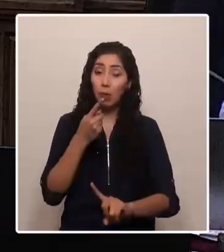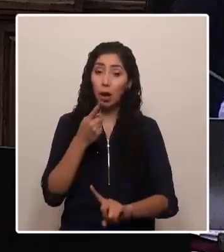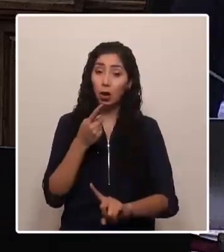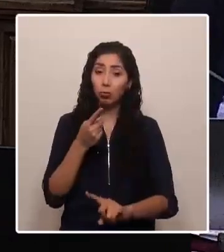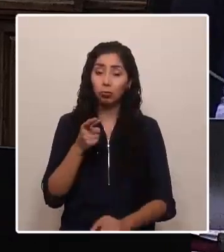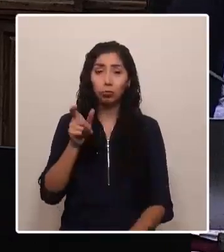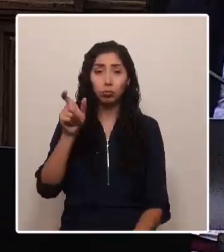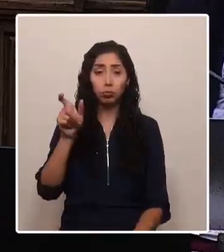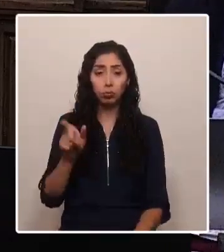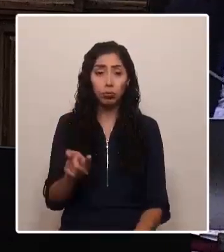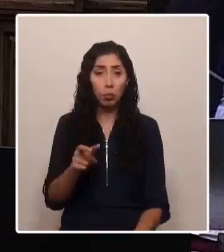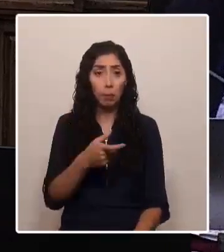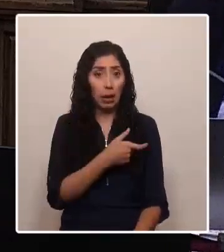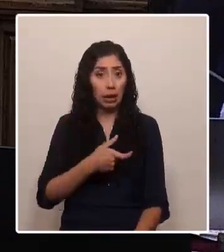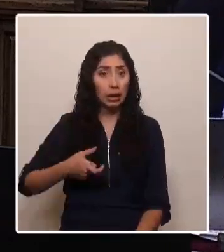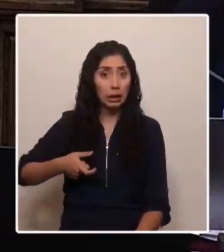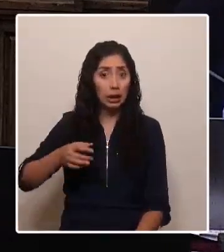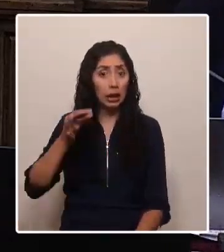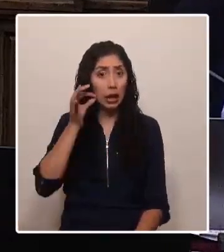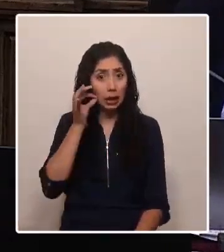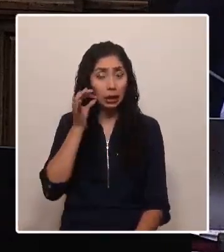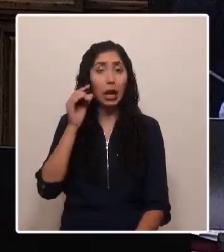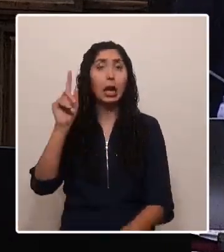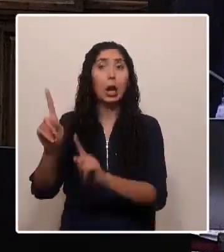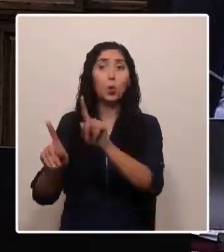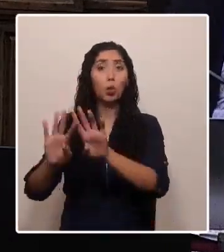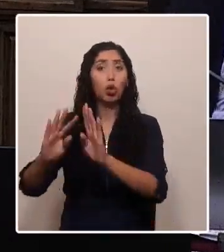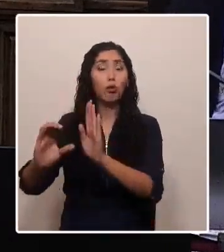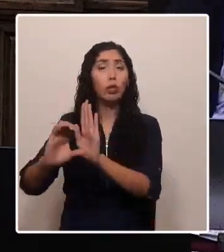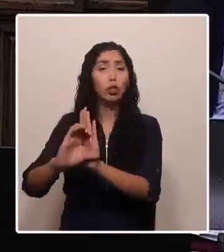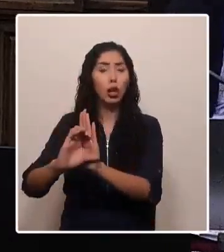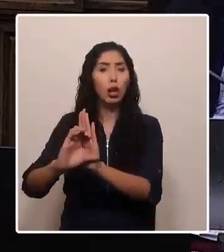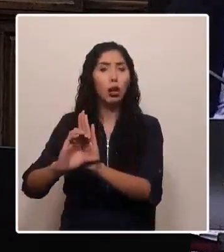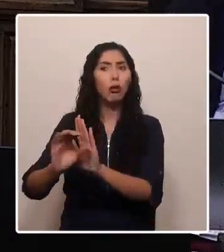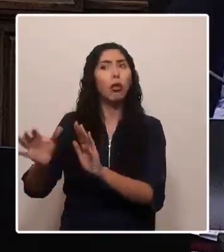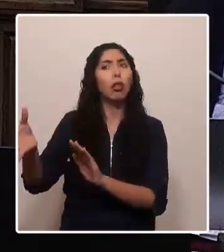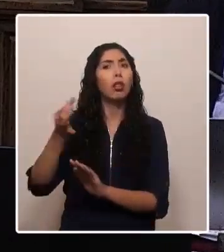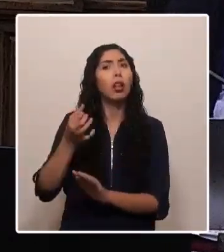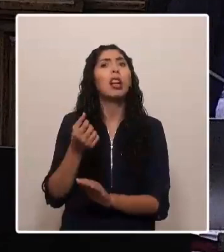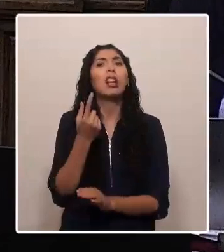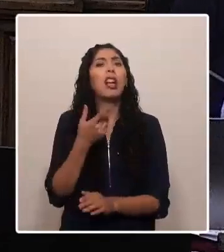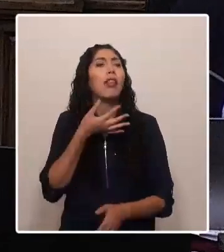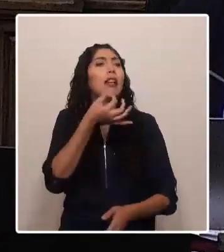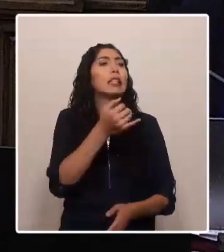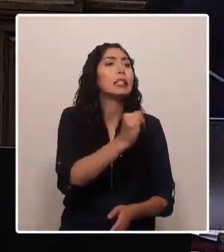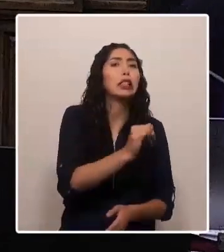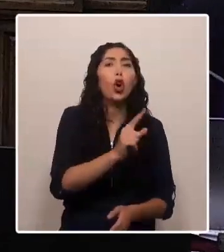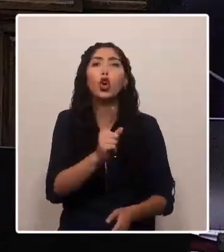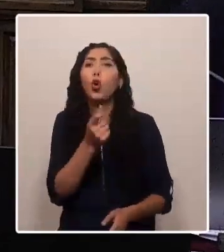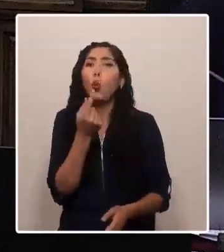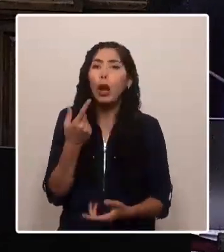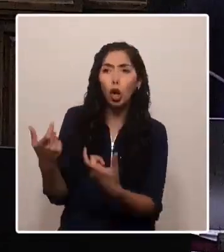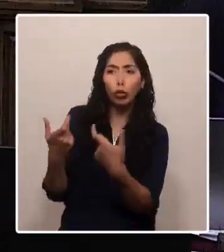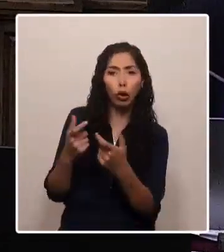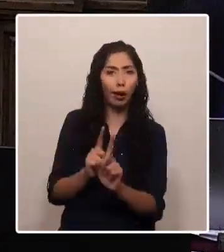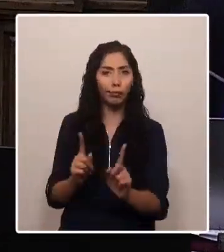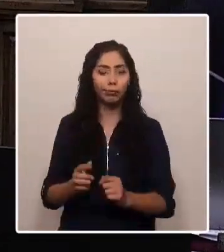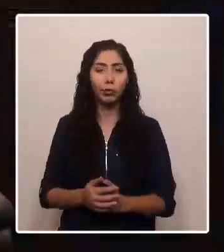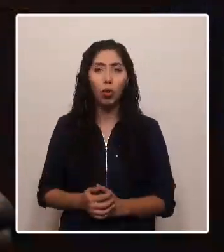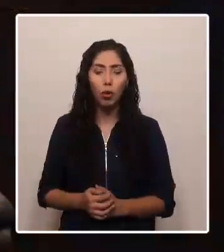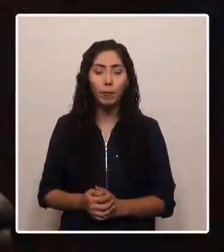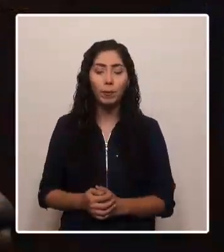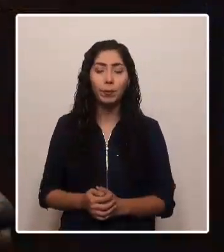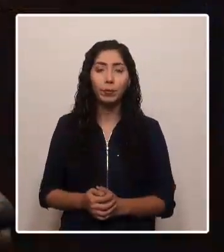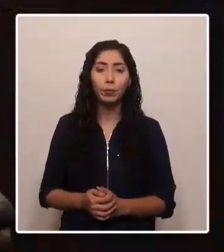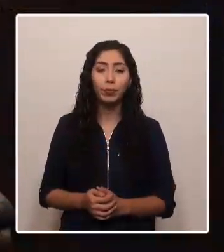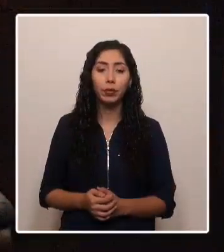algunos convencionales nos quieran instruir o pautear sobre lo que debemos decir aquí y cómo decirlo. Y la última genialidad de ustedes, la de